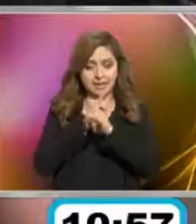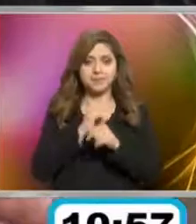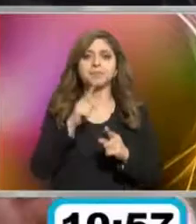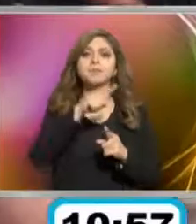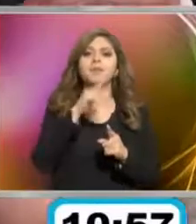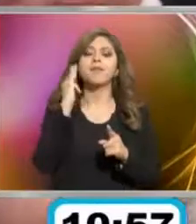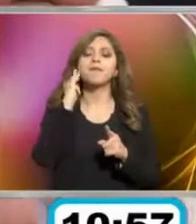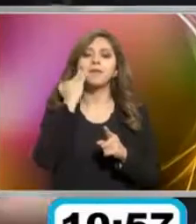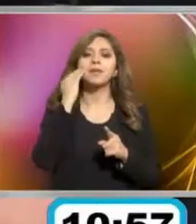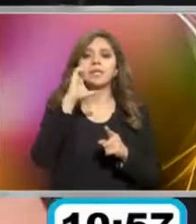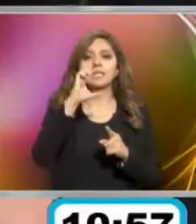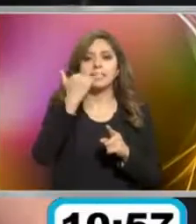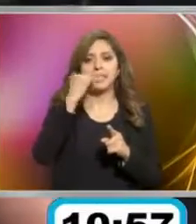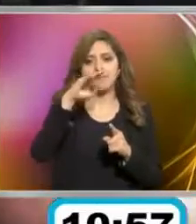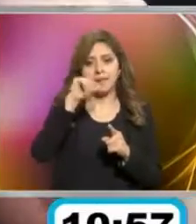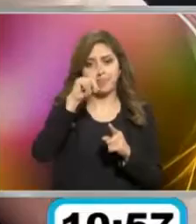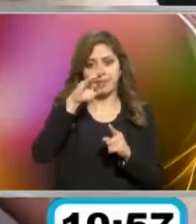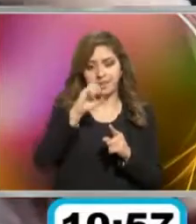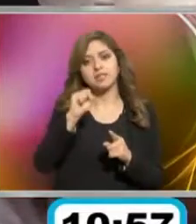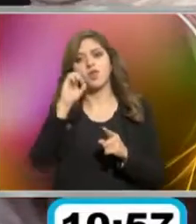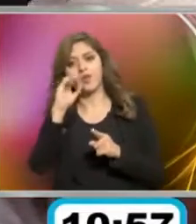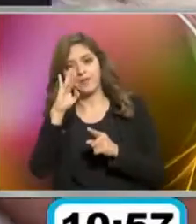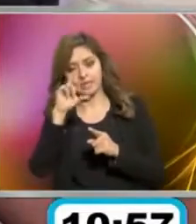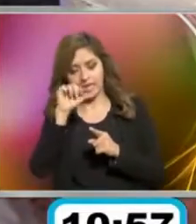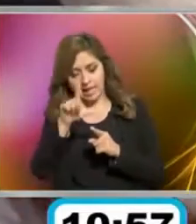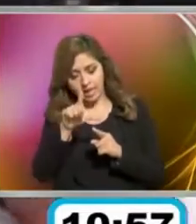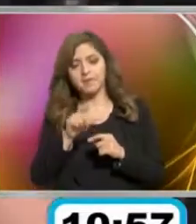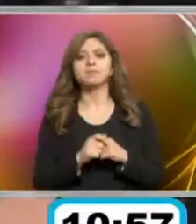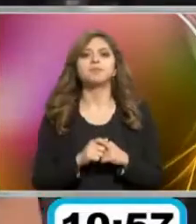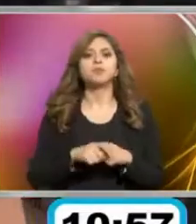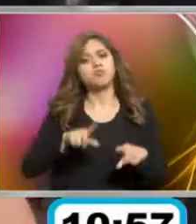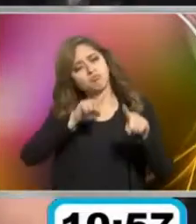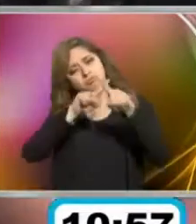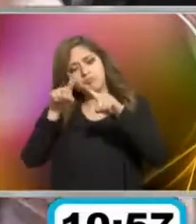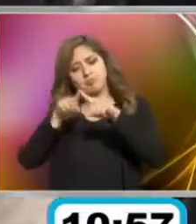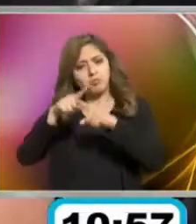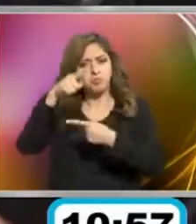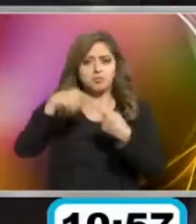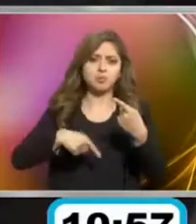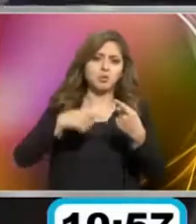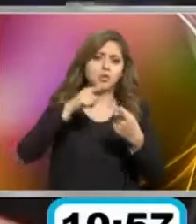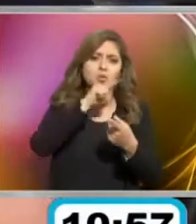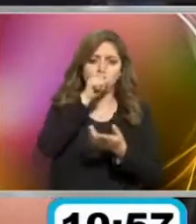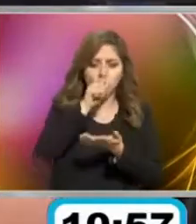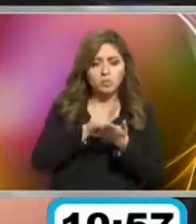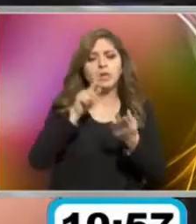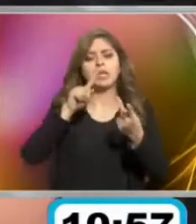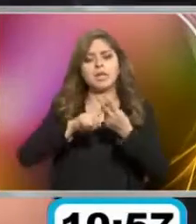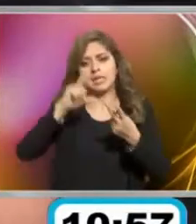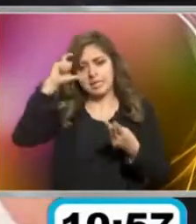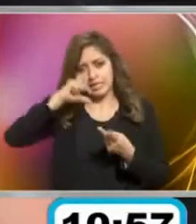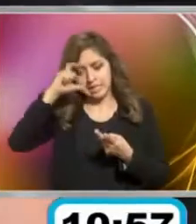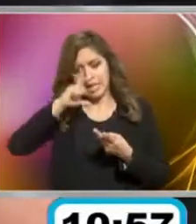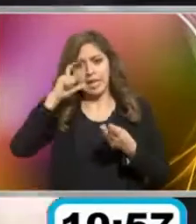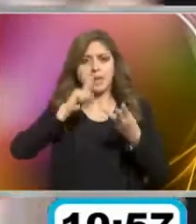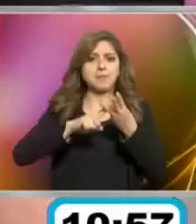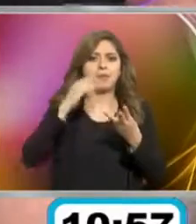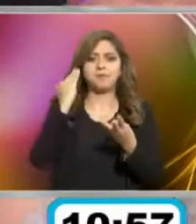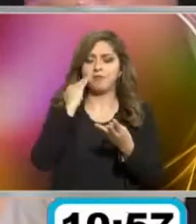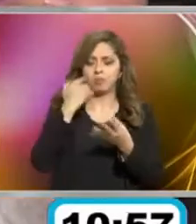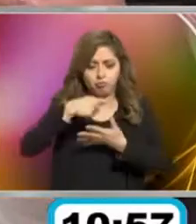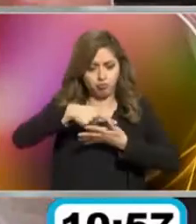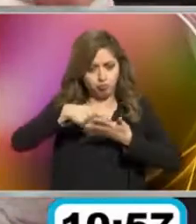Facebook, es Simatics Oficial. En realidad todas las redes sociales, Twitter, Instagram,